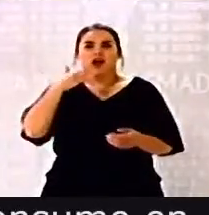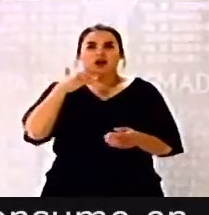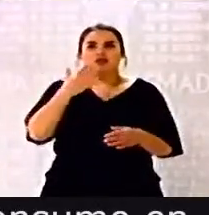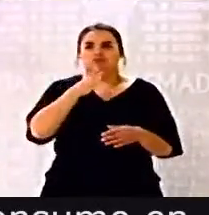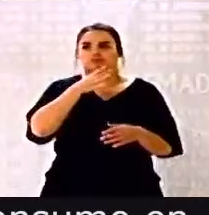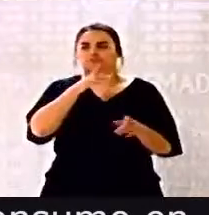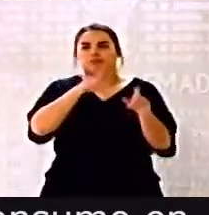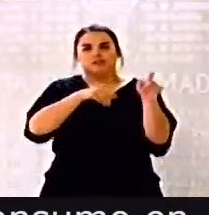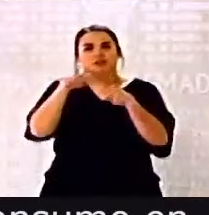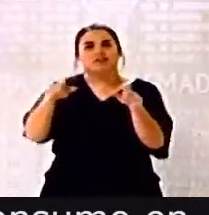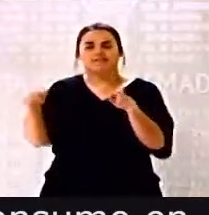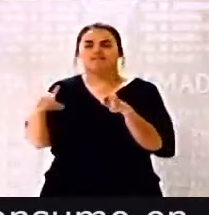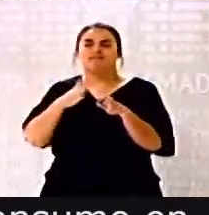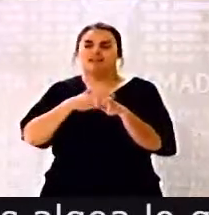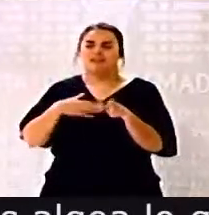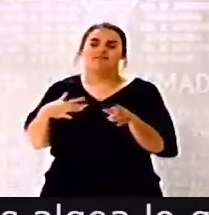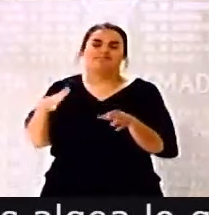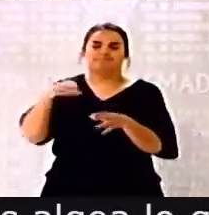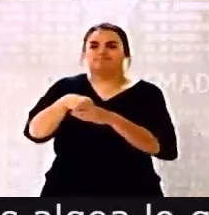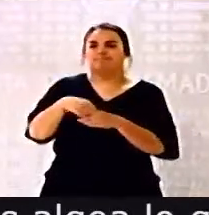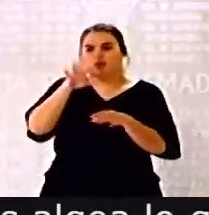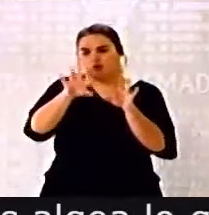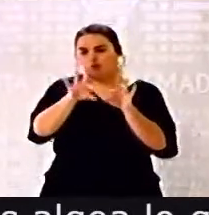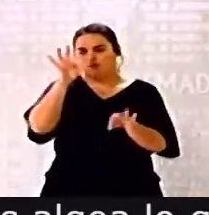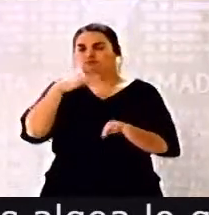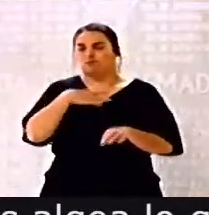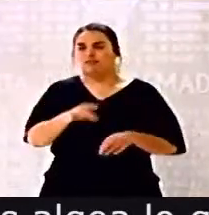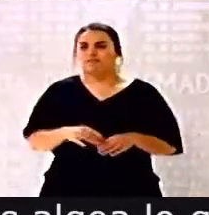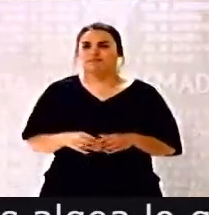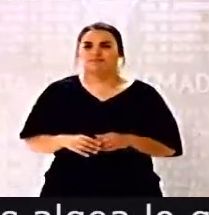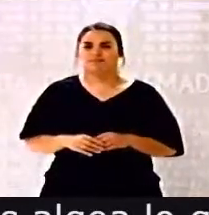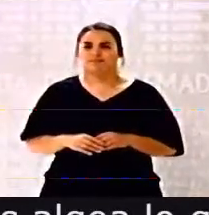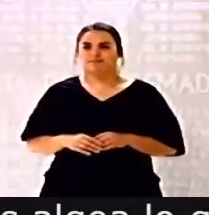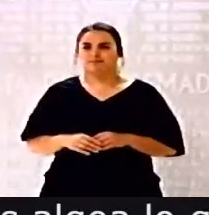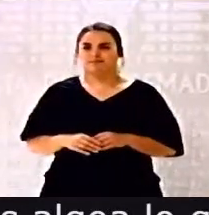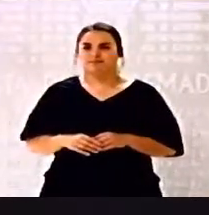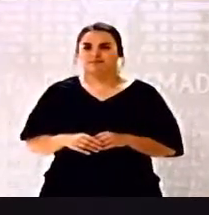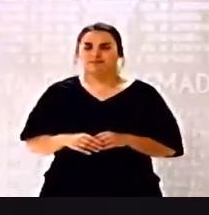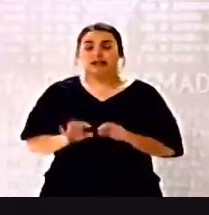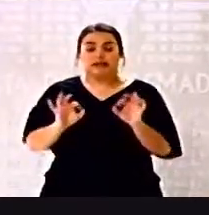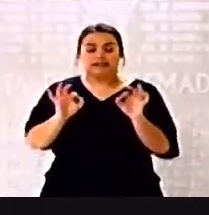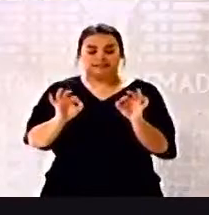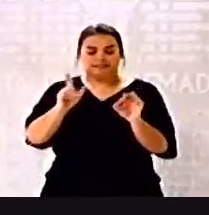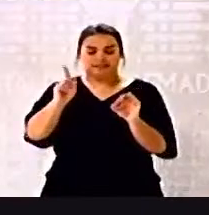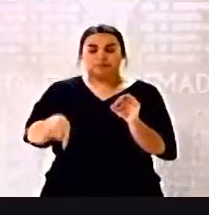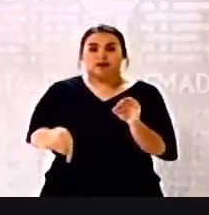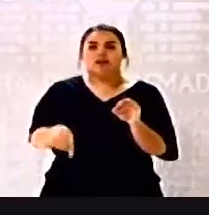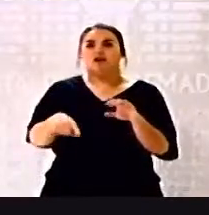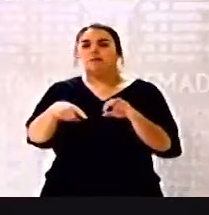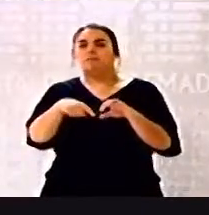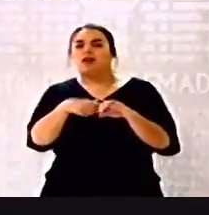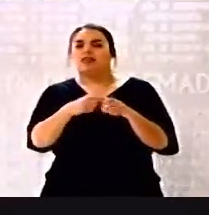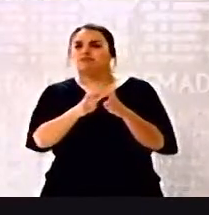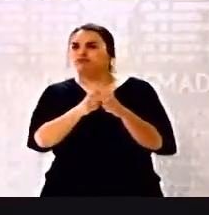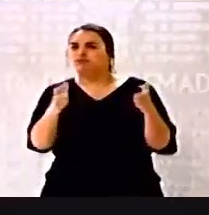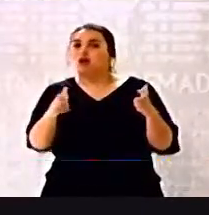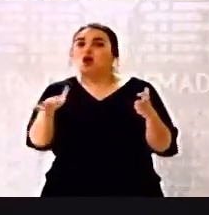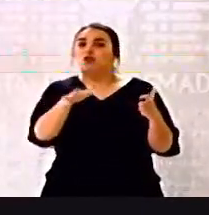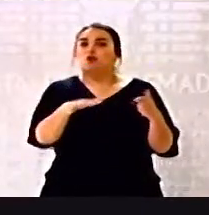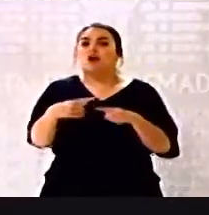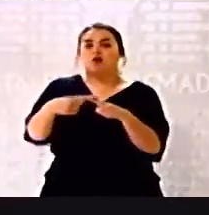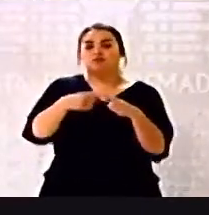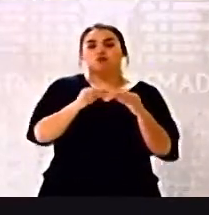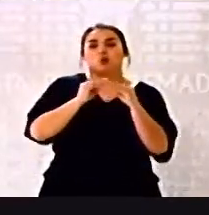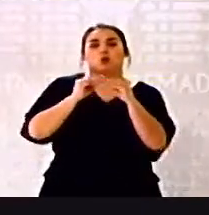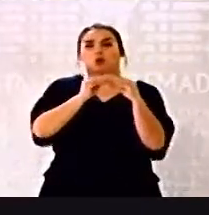se puede optar. Así también aumentan los aforos en las zonas comunes